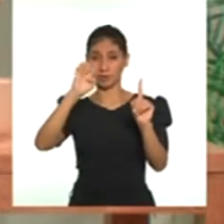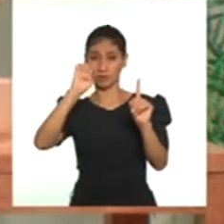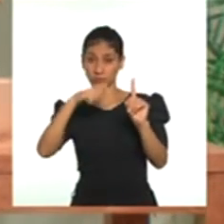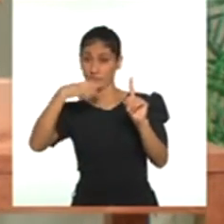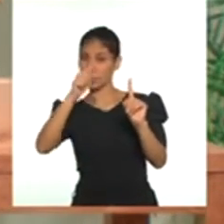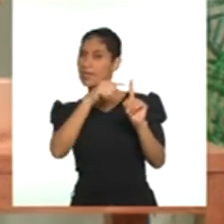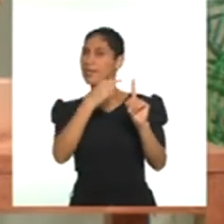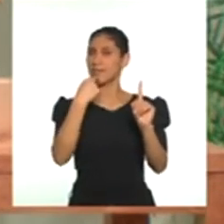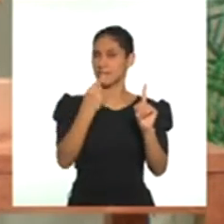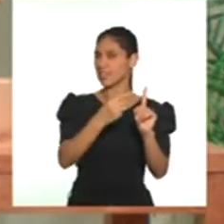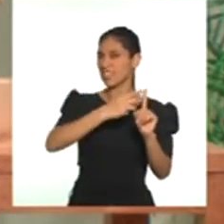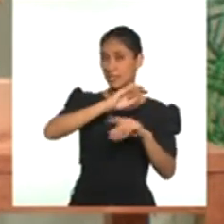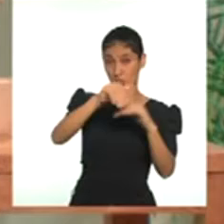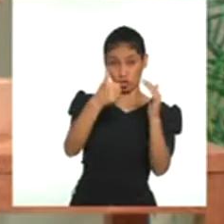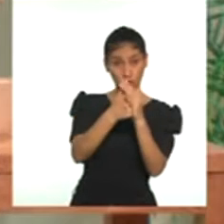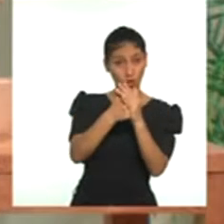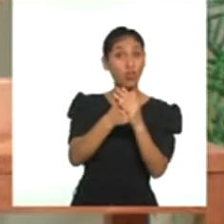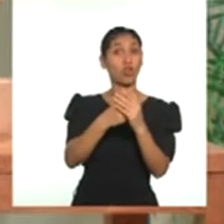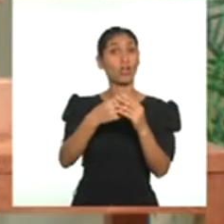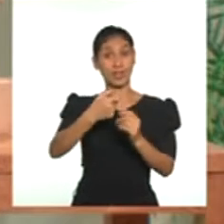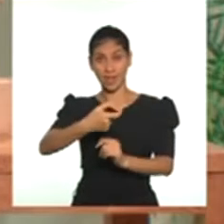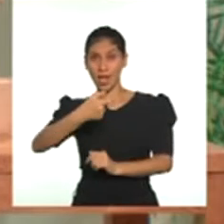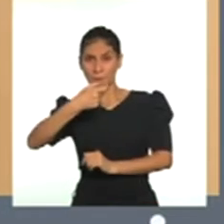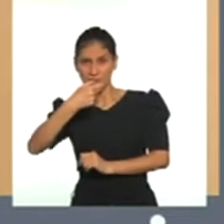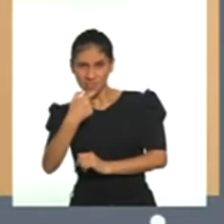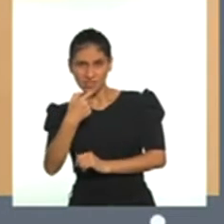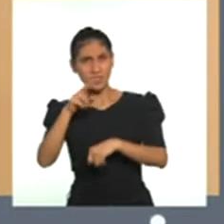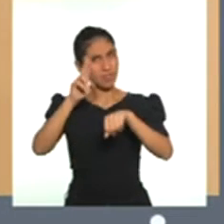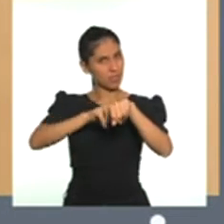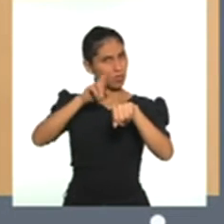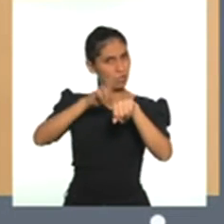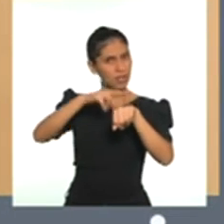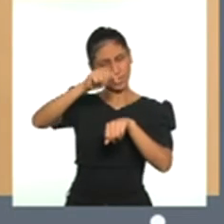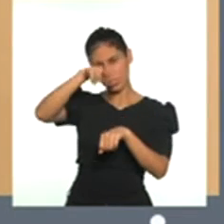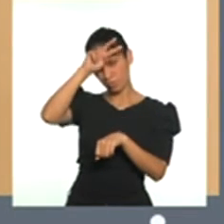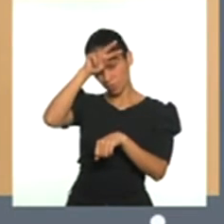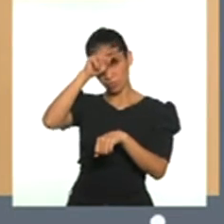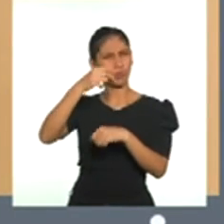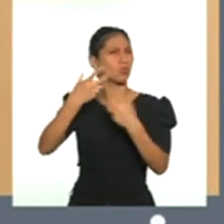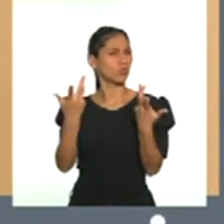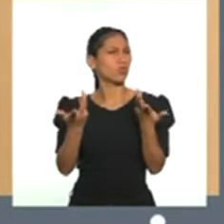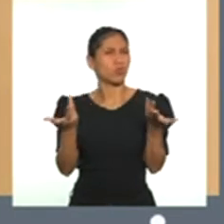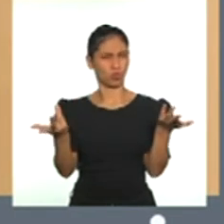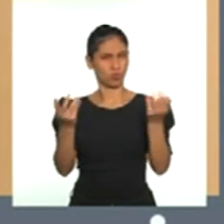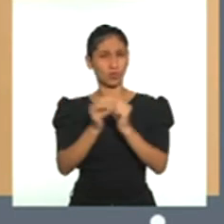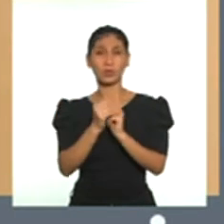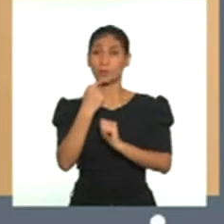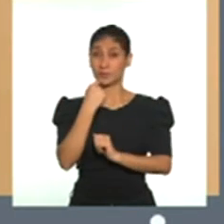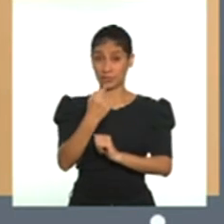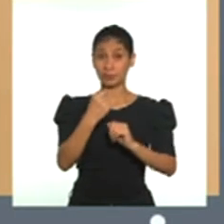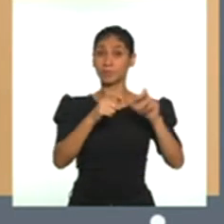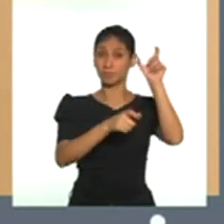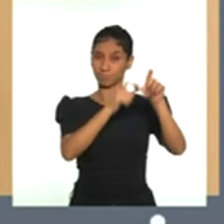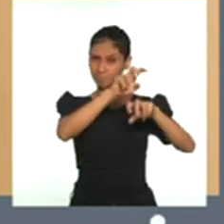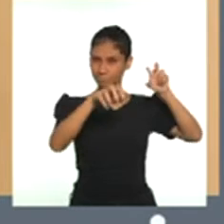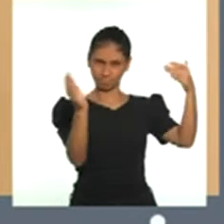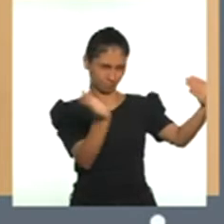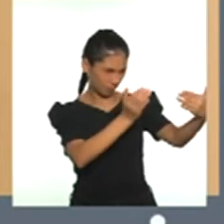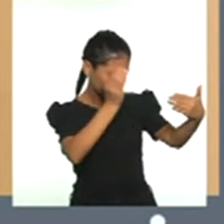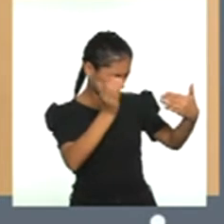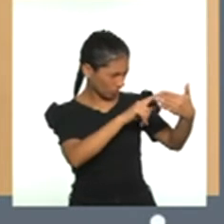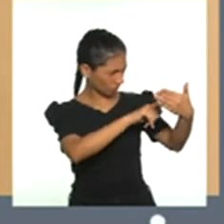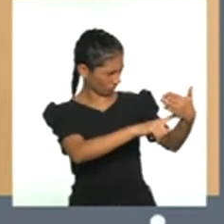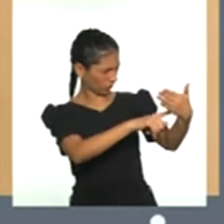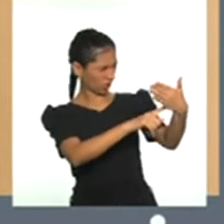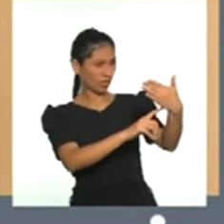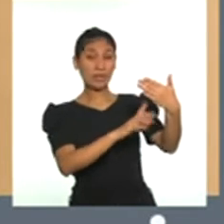peruana está principalmente basada en la cosmovisión andina. Exacto, Mario. Por eso, como señalan los investigadores, suele